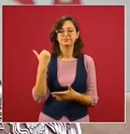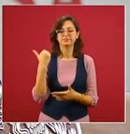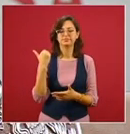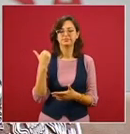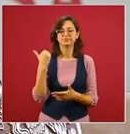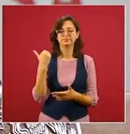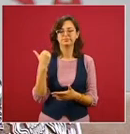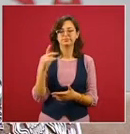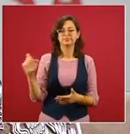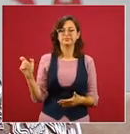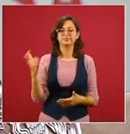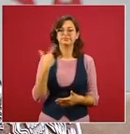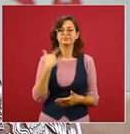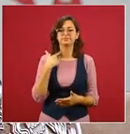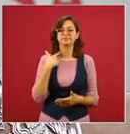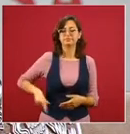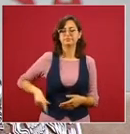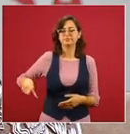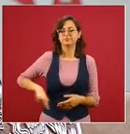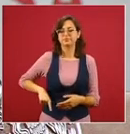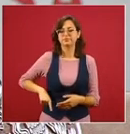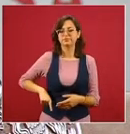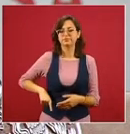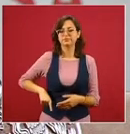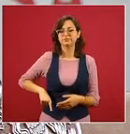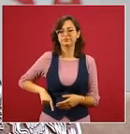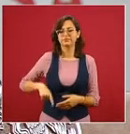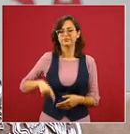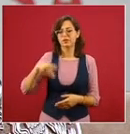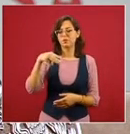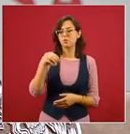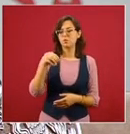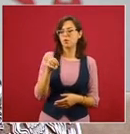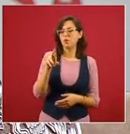al exgobernador de Coahuila, Moreira,